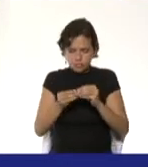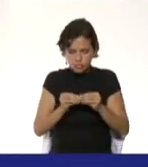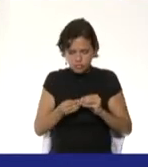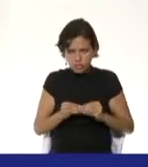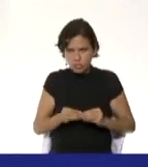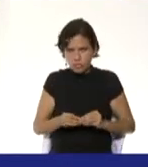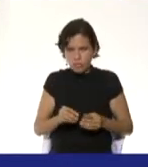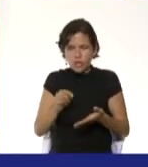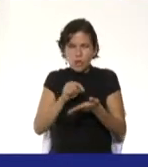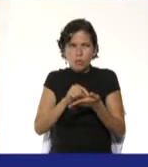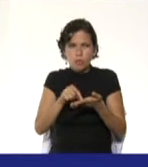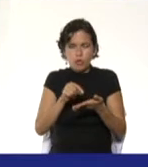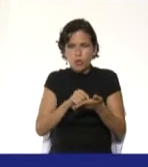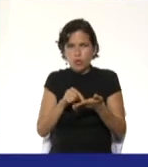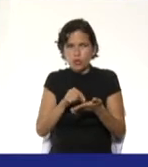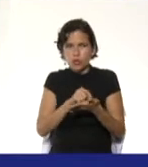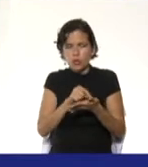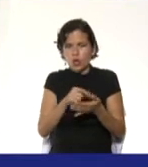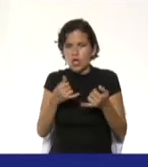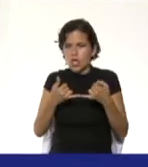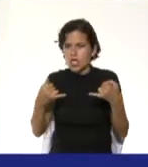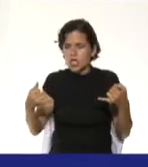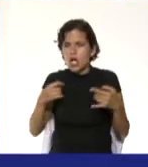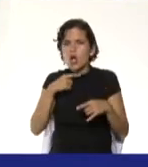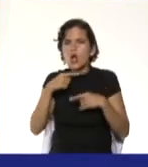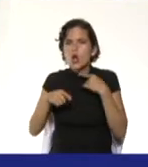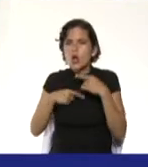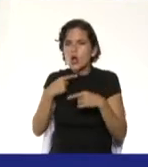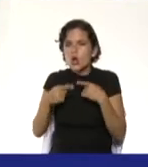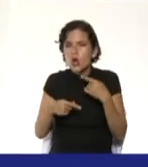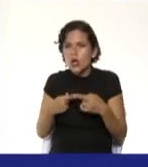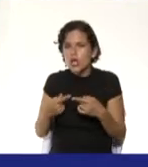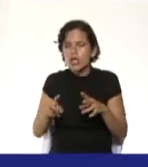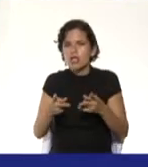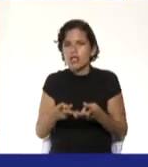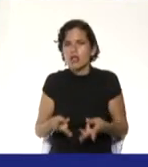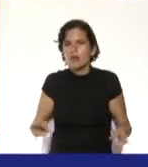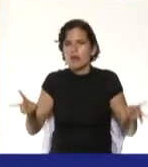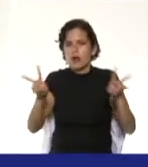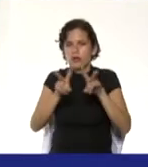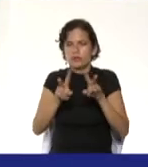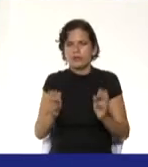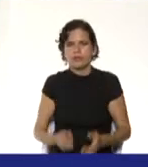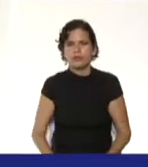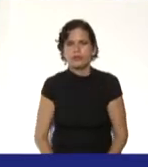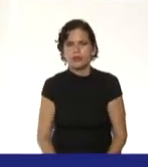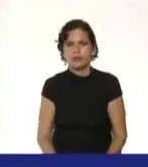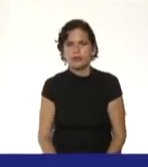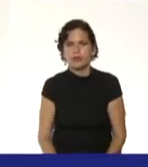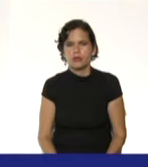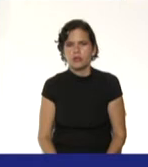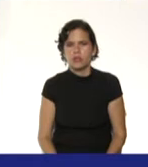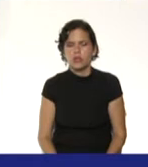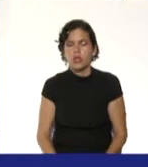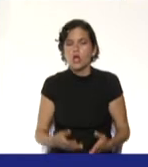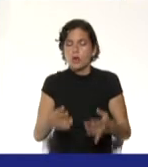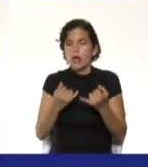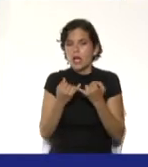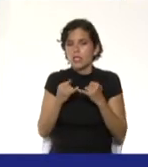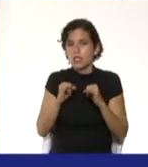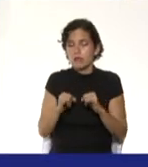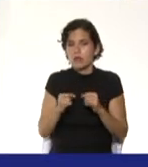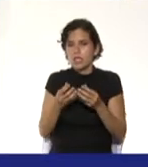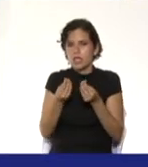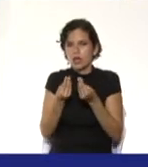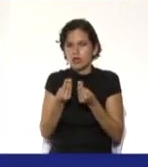texturas visuales colocando puntos, líneas, colores y la parte del valor. La obra la